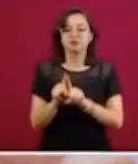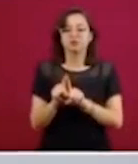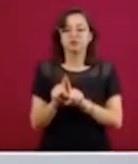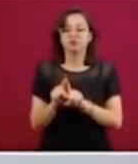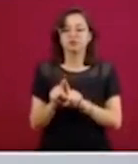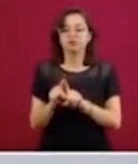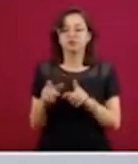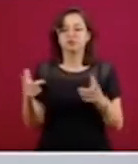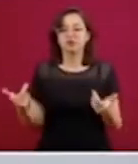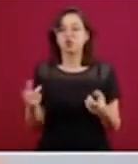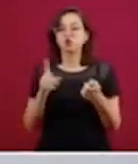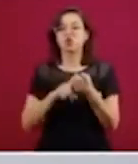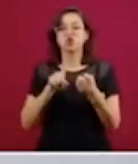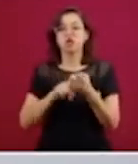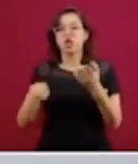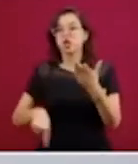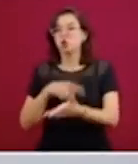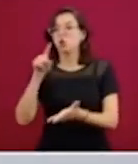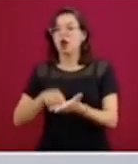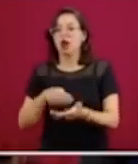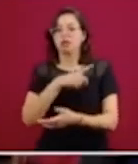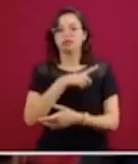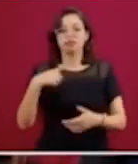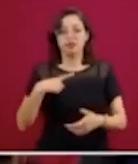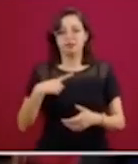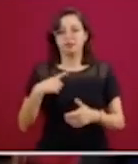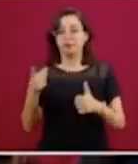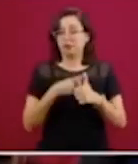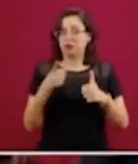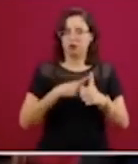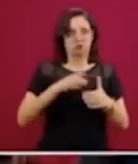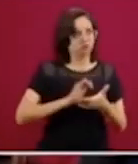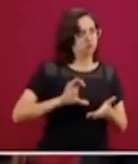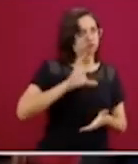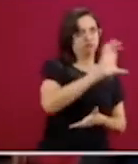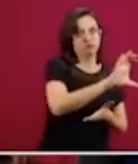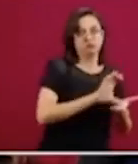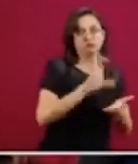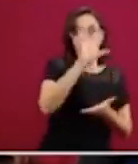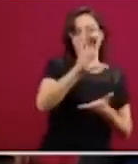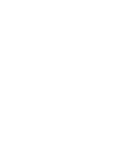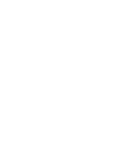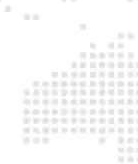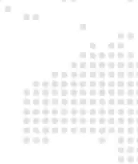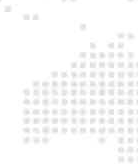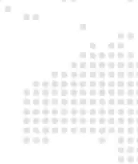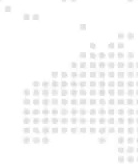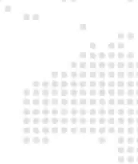con base en la necesidad, dónde habría que priorizar la distribución. Ese es el mecanismo.